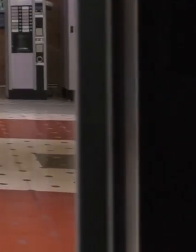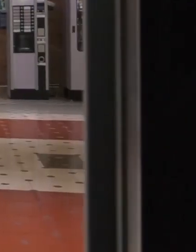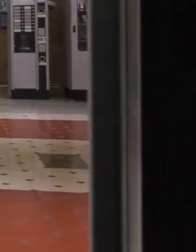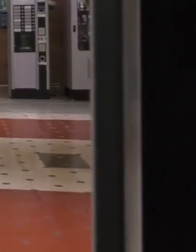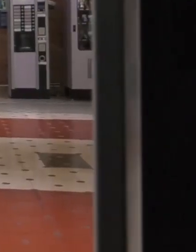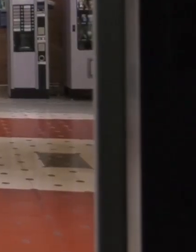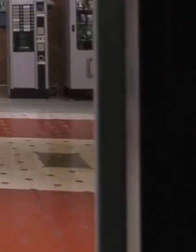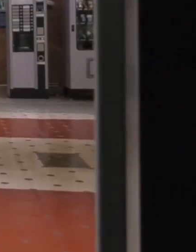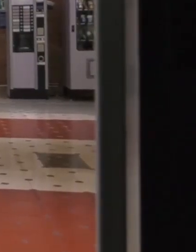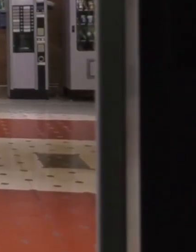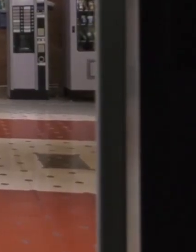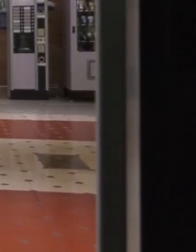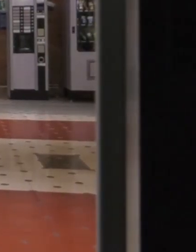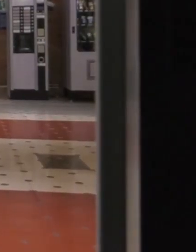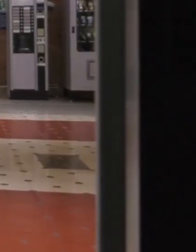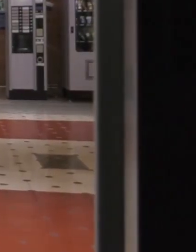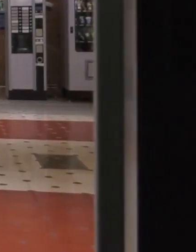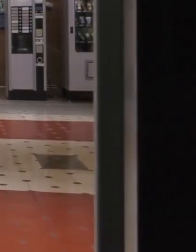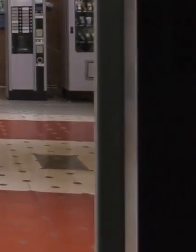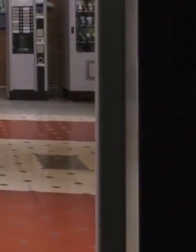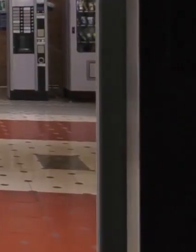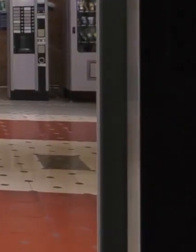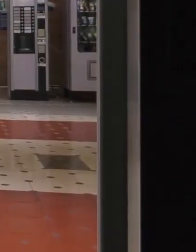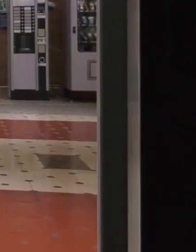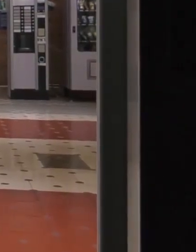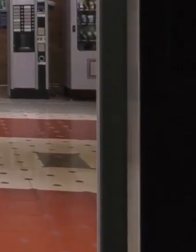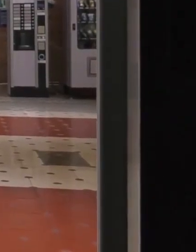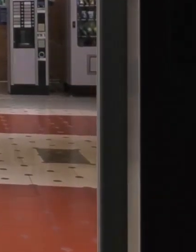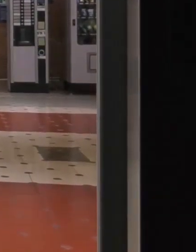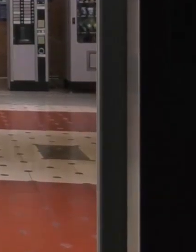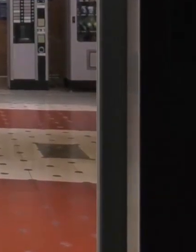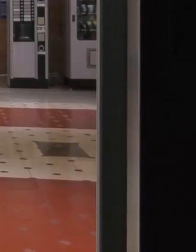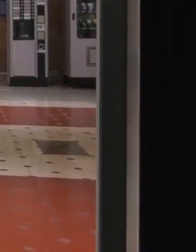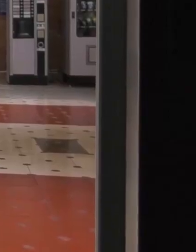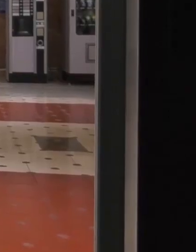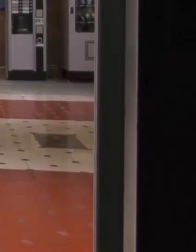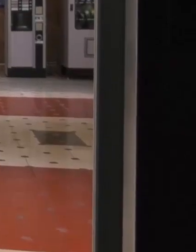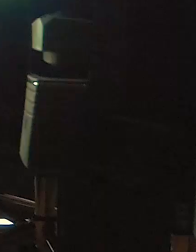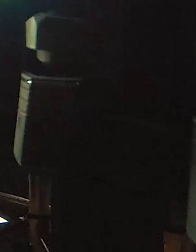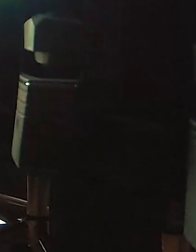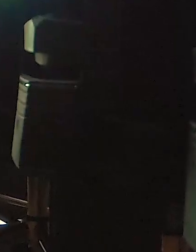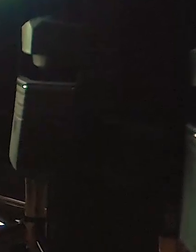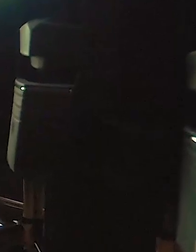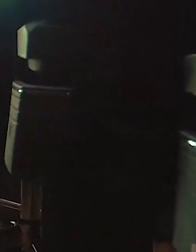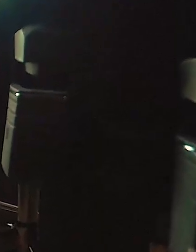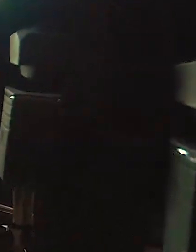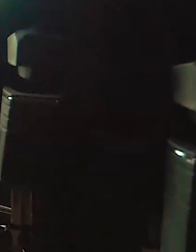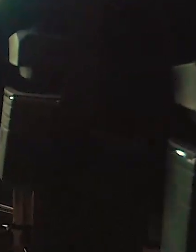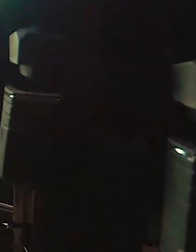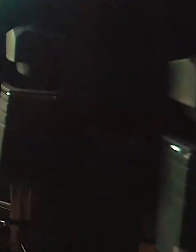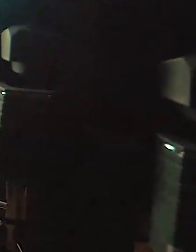del despacho, que es el noveno piso, donde se verifica